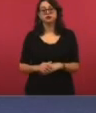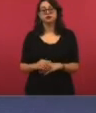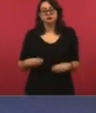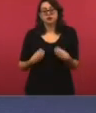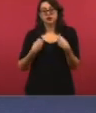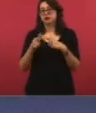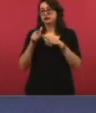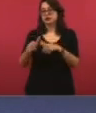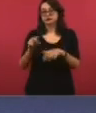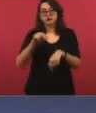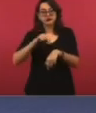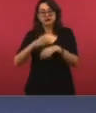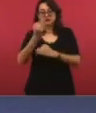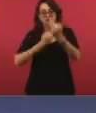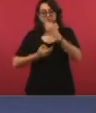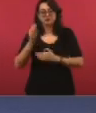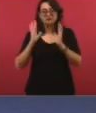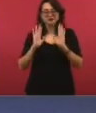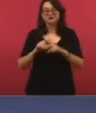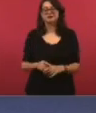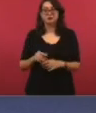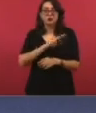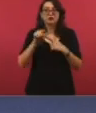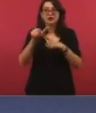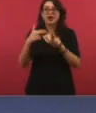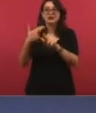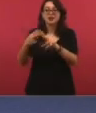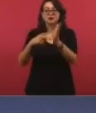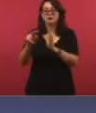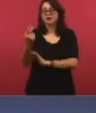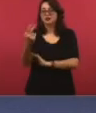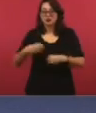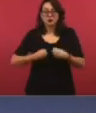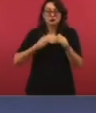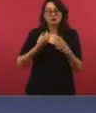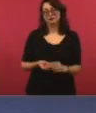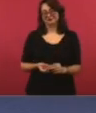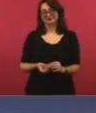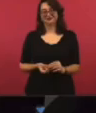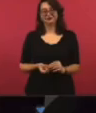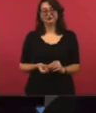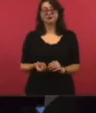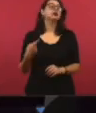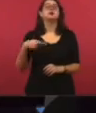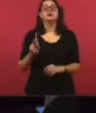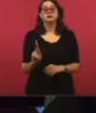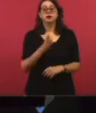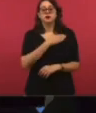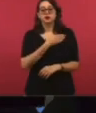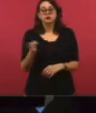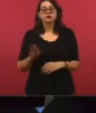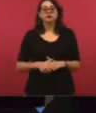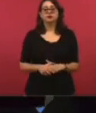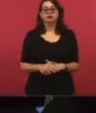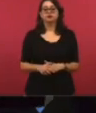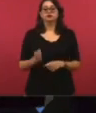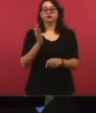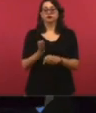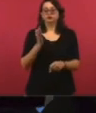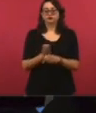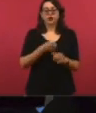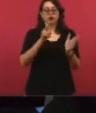Constitución. La revolución vino y nos desmadró el país y dejamos que el gobierno se apoderara de todo. Se apoderó de la riqueza y nada más